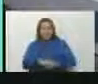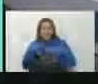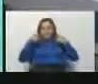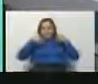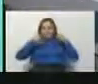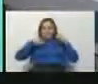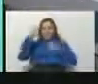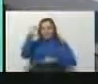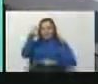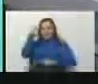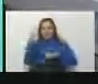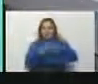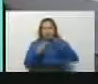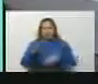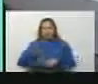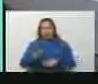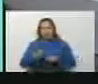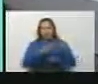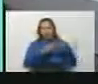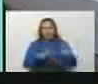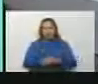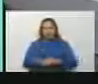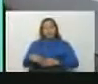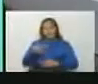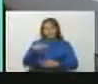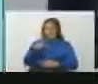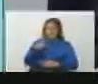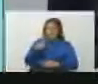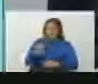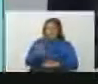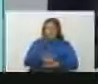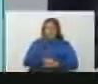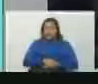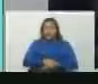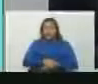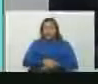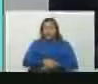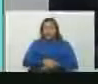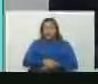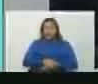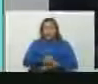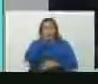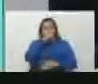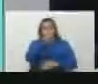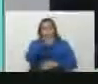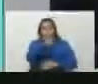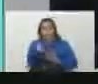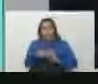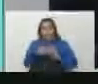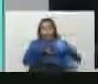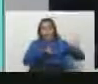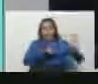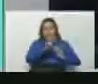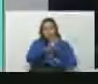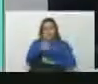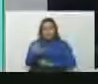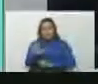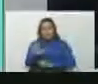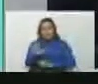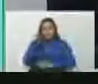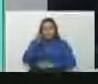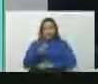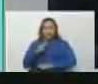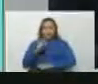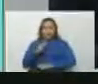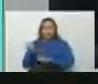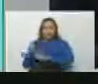Además, un dato valioso para todos. Bueno, yo digo, en 1825, el Bolívar manda a un director